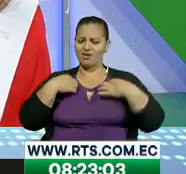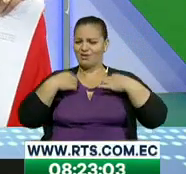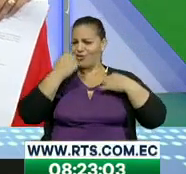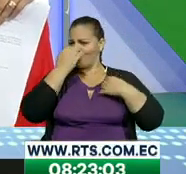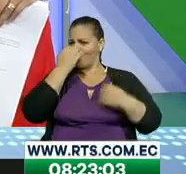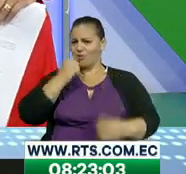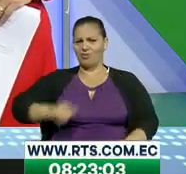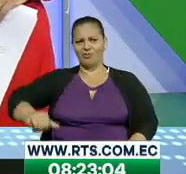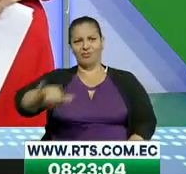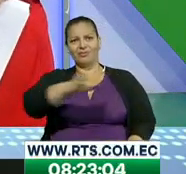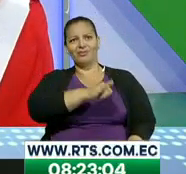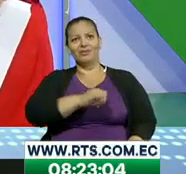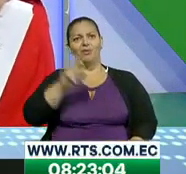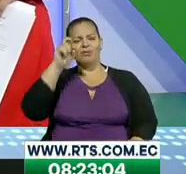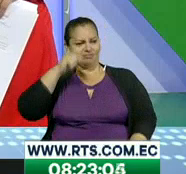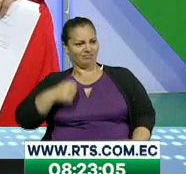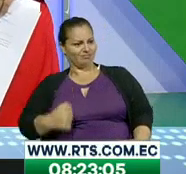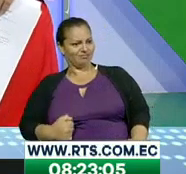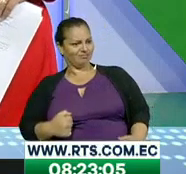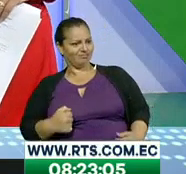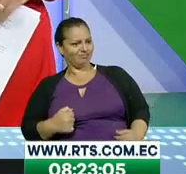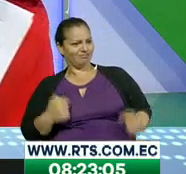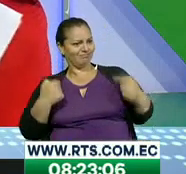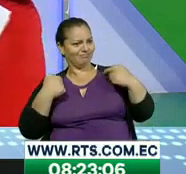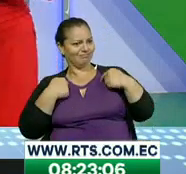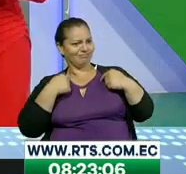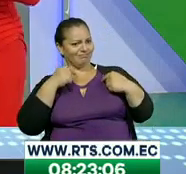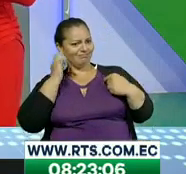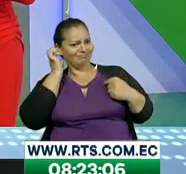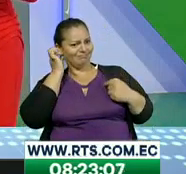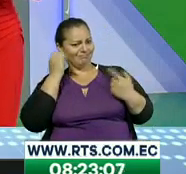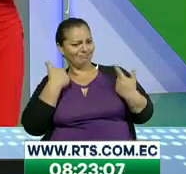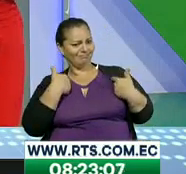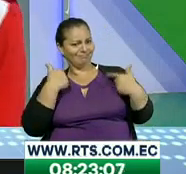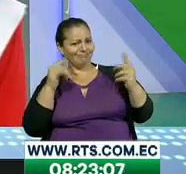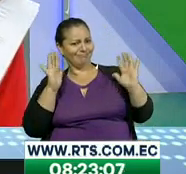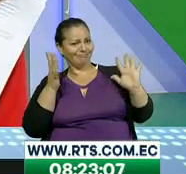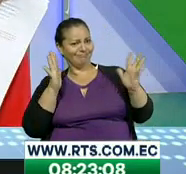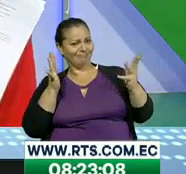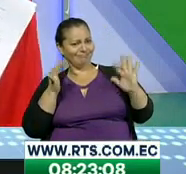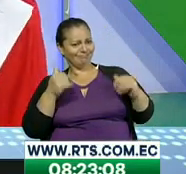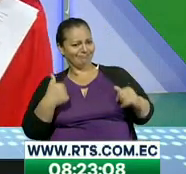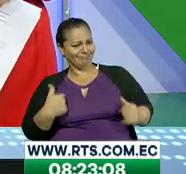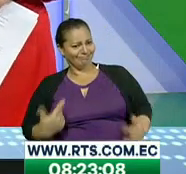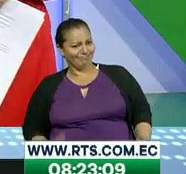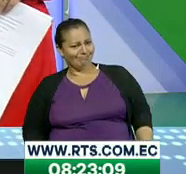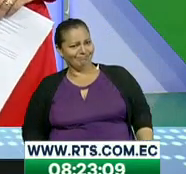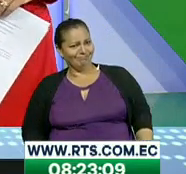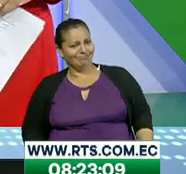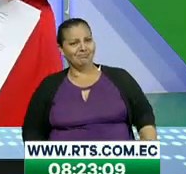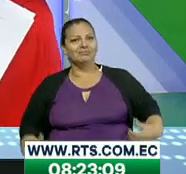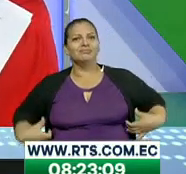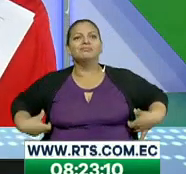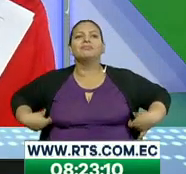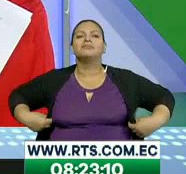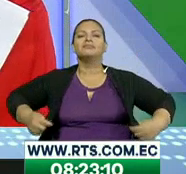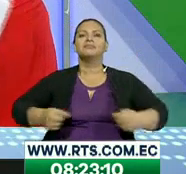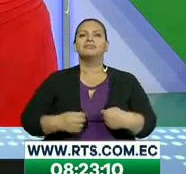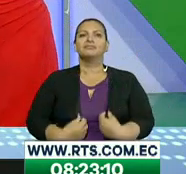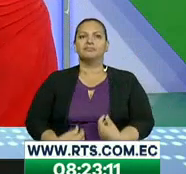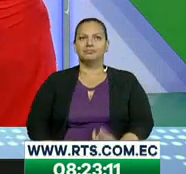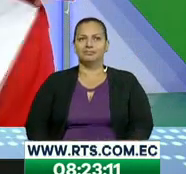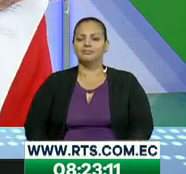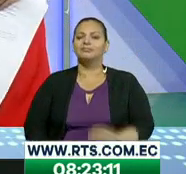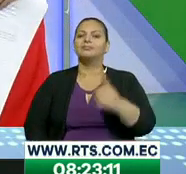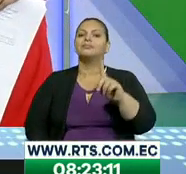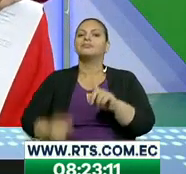Pili? En el Parque Samanes, no se ría, no se ría. Feria Navideña, a ver, cuéntenos, denos